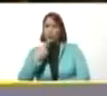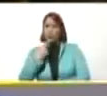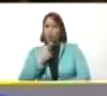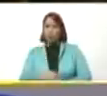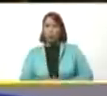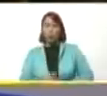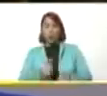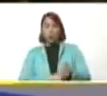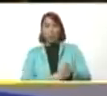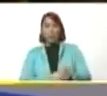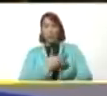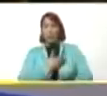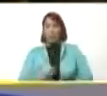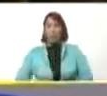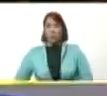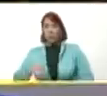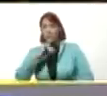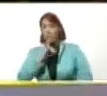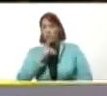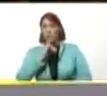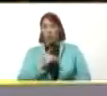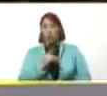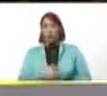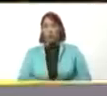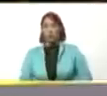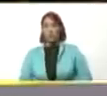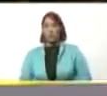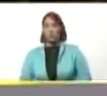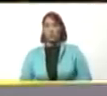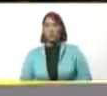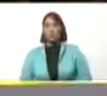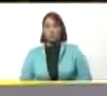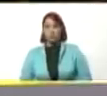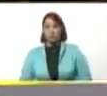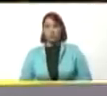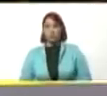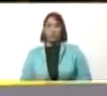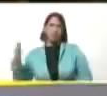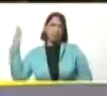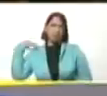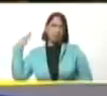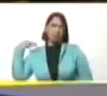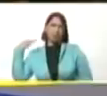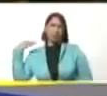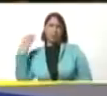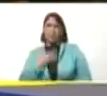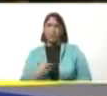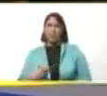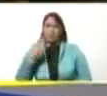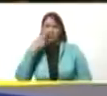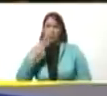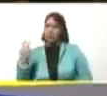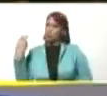hermano presidente de Bolivia, Lucho Arce. Y me tocaron por la espalda, presidente, y yo volteé.